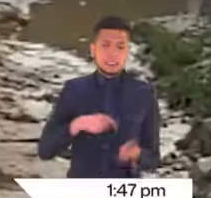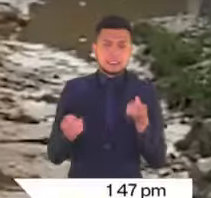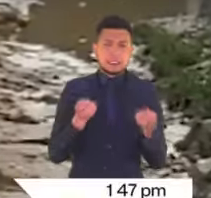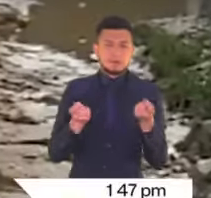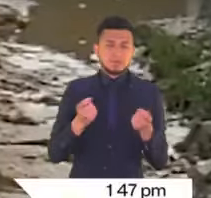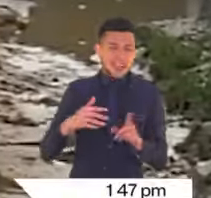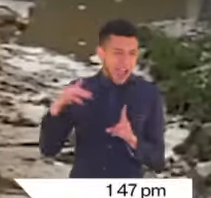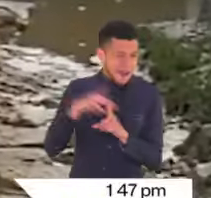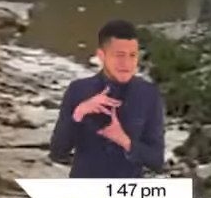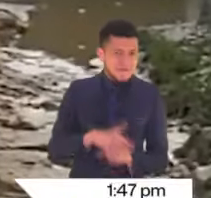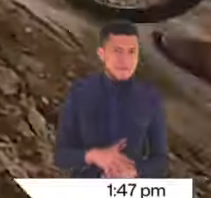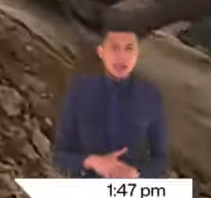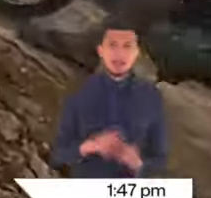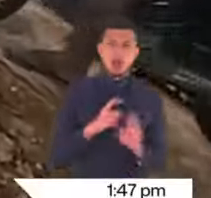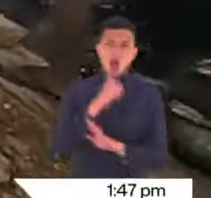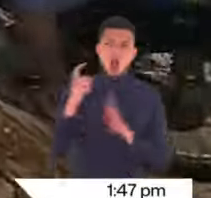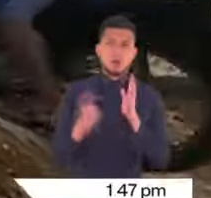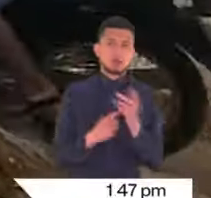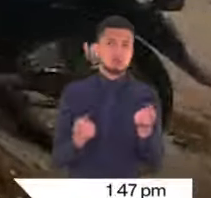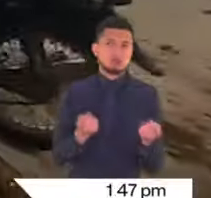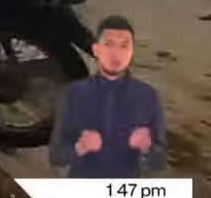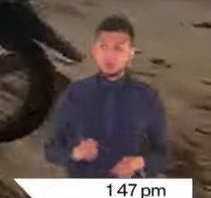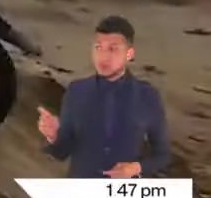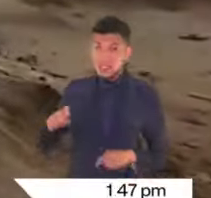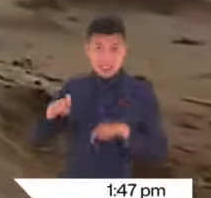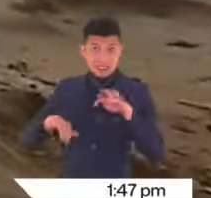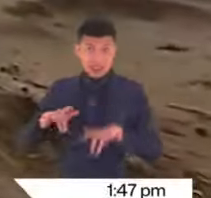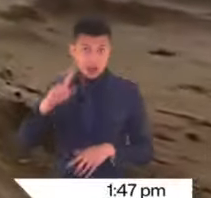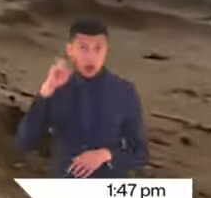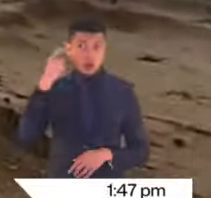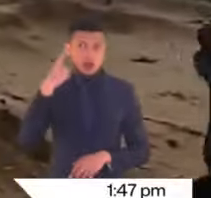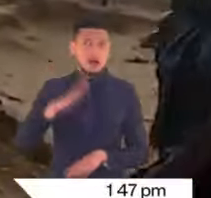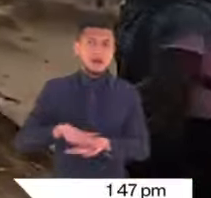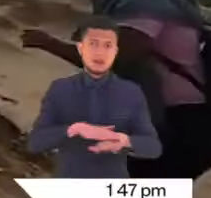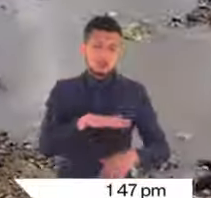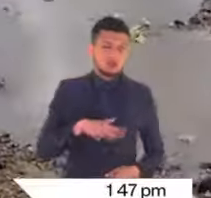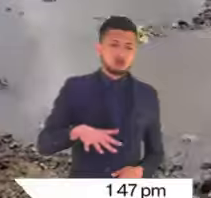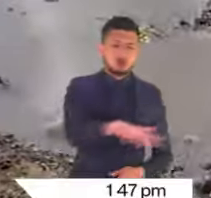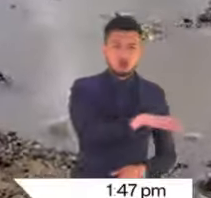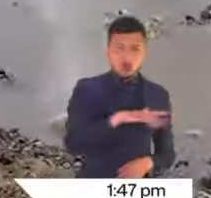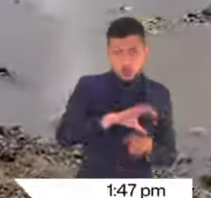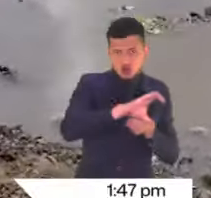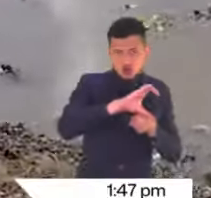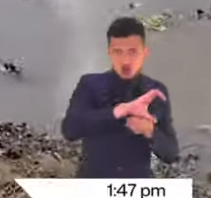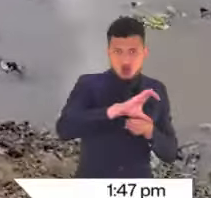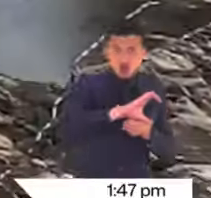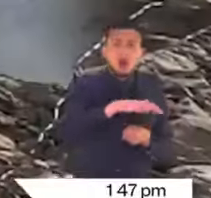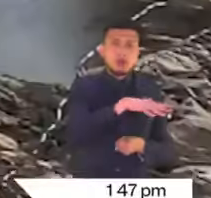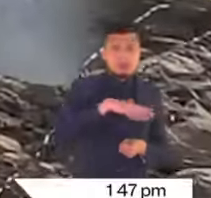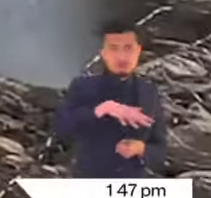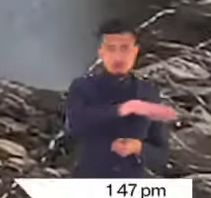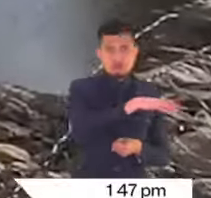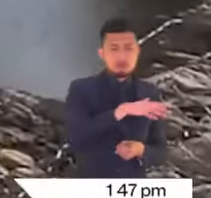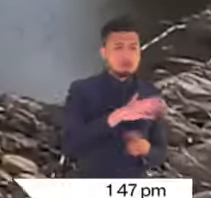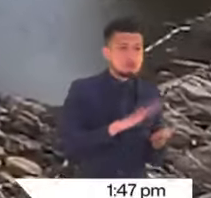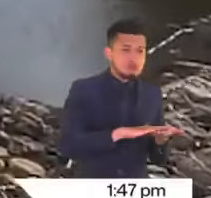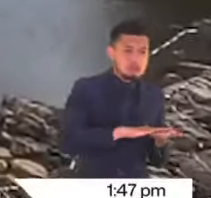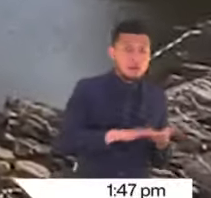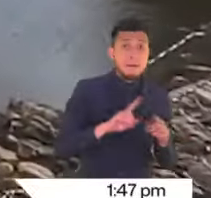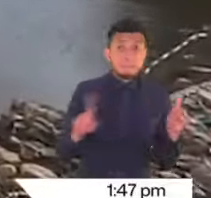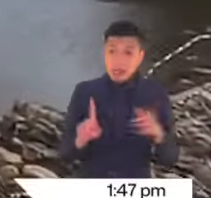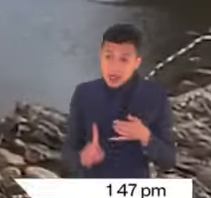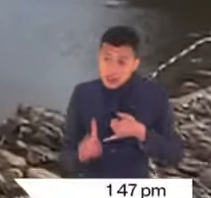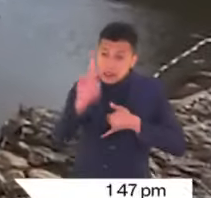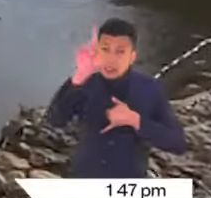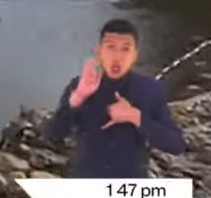las afectaciones que tenemos. La Secretaría de Gobierno asegura que aunque la zona urbana ya está sin afectaciones, en la zona norte permanece la complejidad. Sin